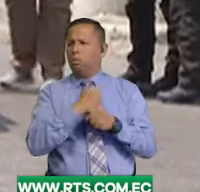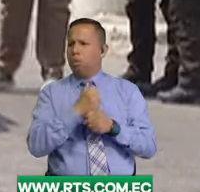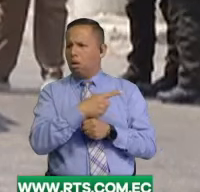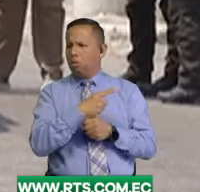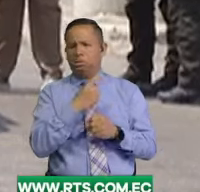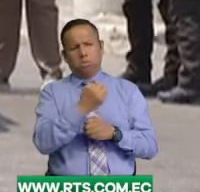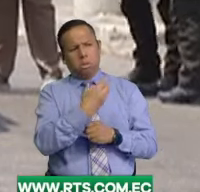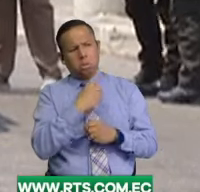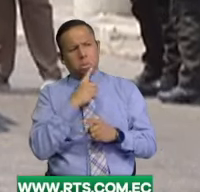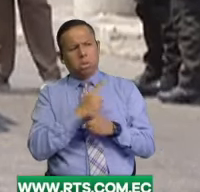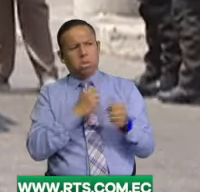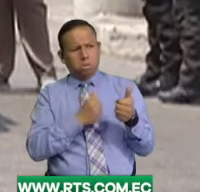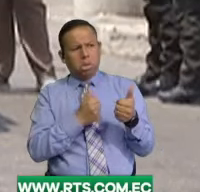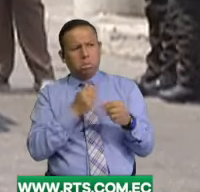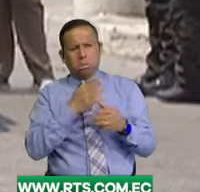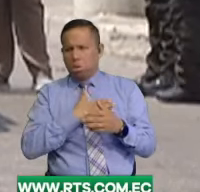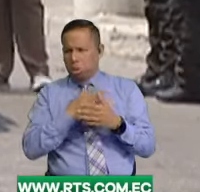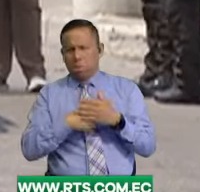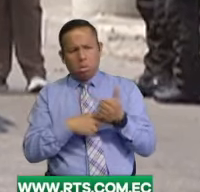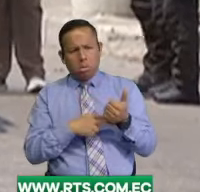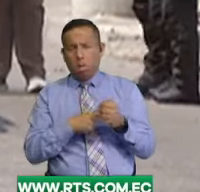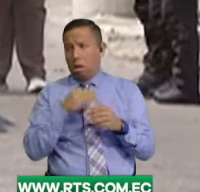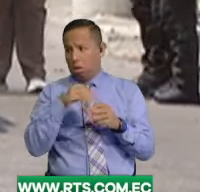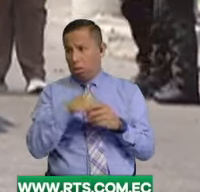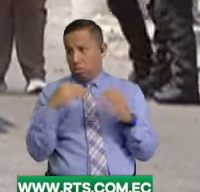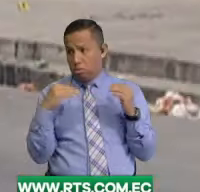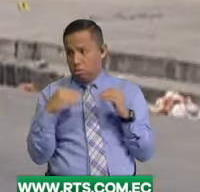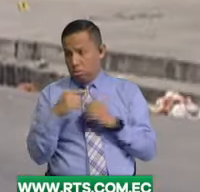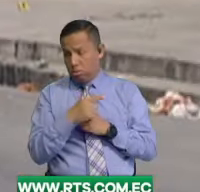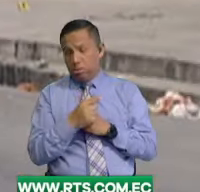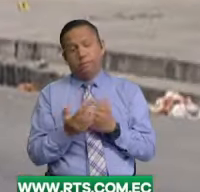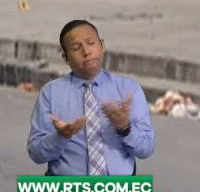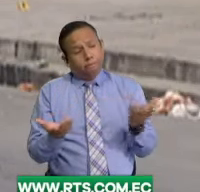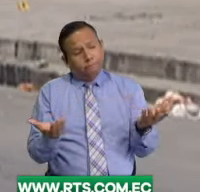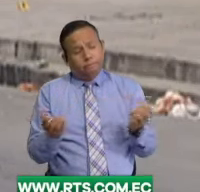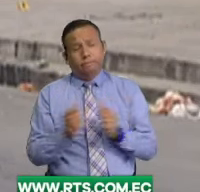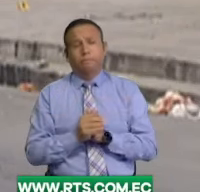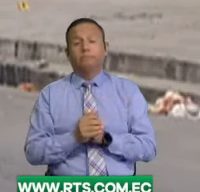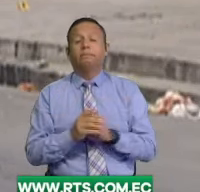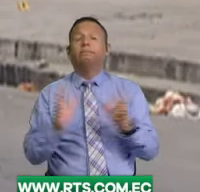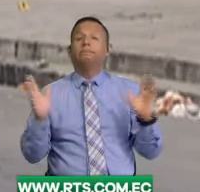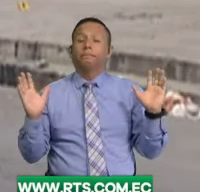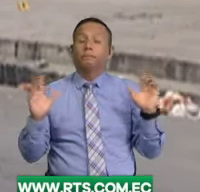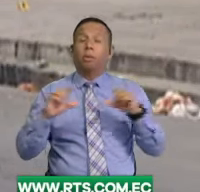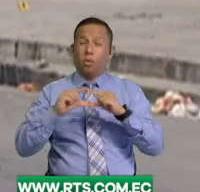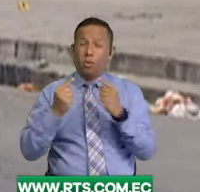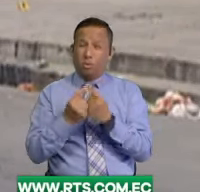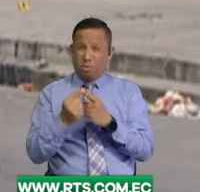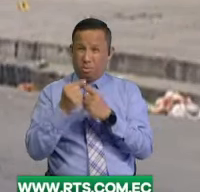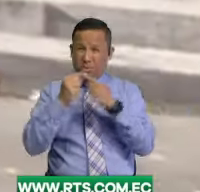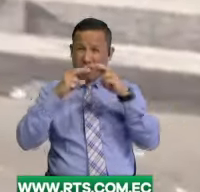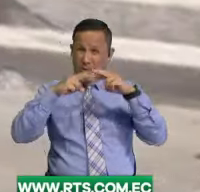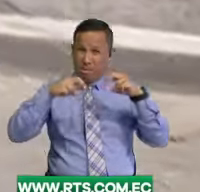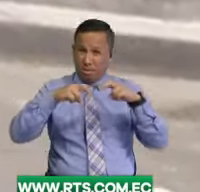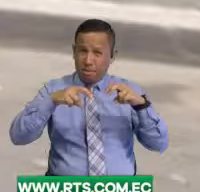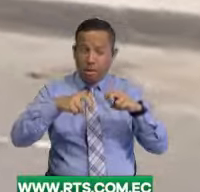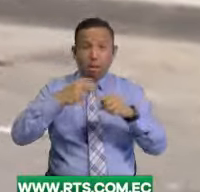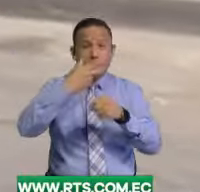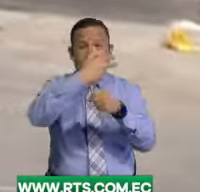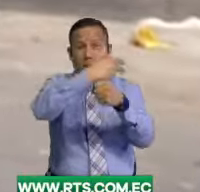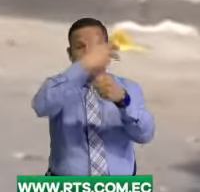de guardia, es amiga de mi hija. Está asustada. No va a ser. Asimismo, las unidades investigativas analizan cada uno de los videos